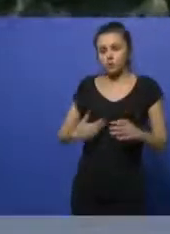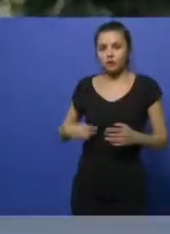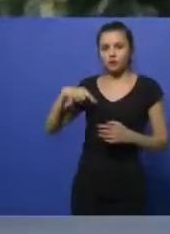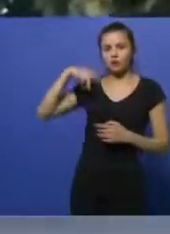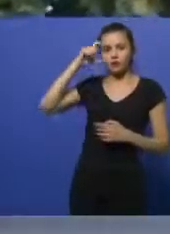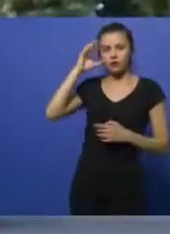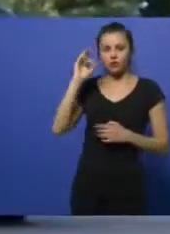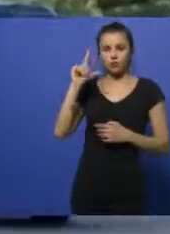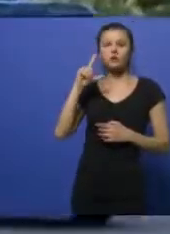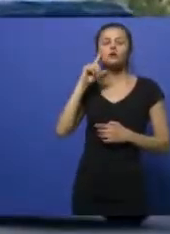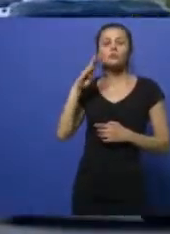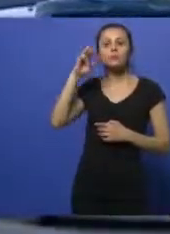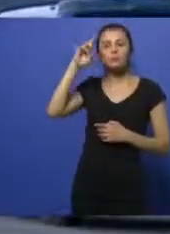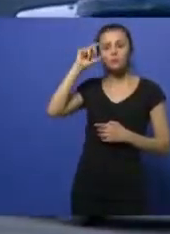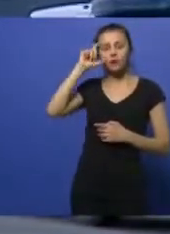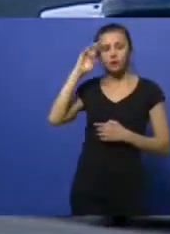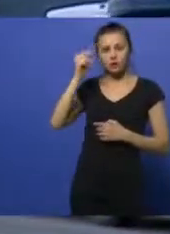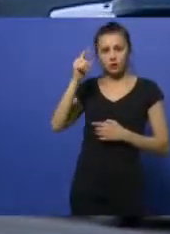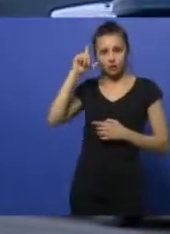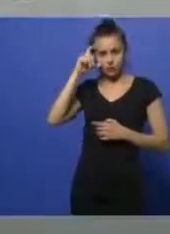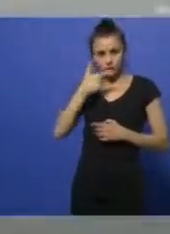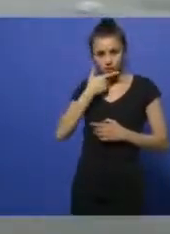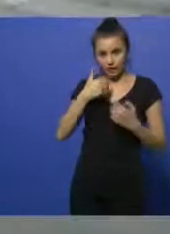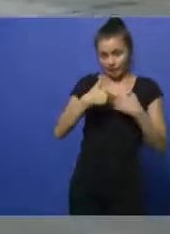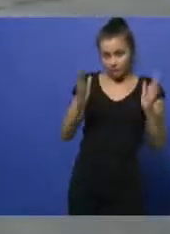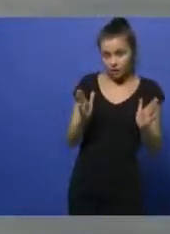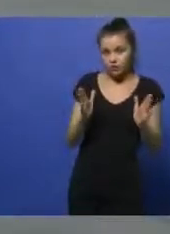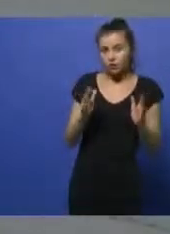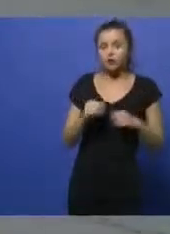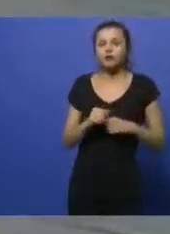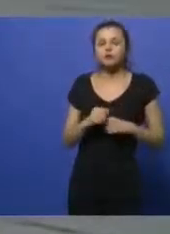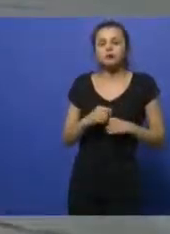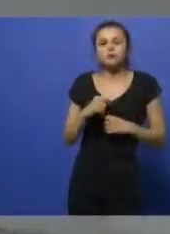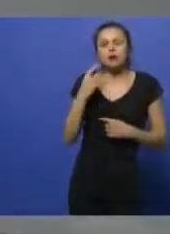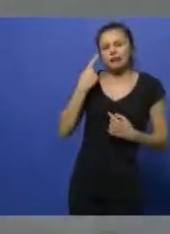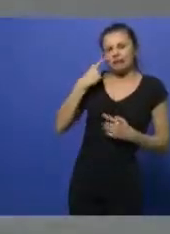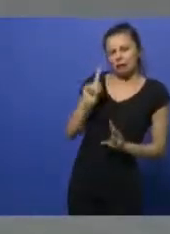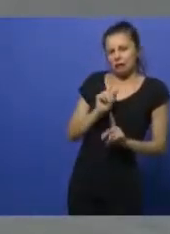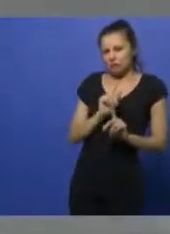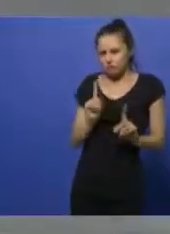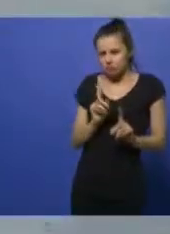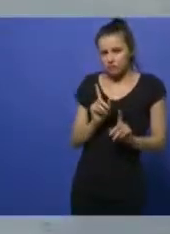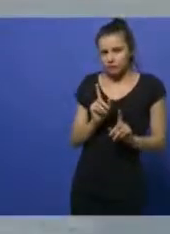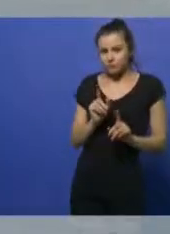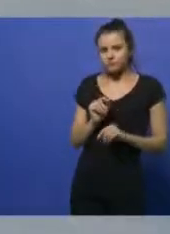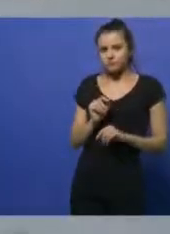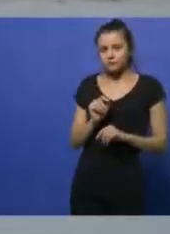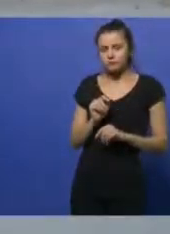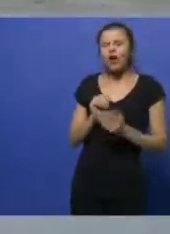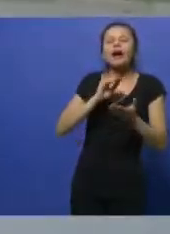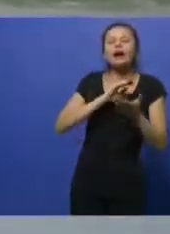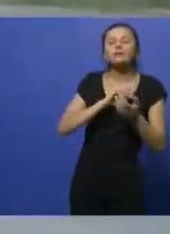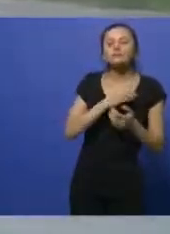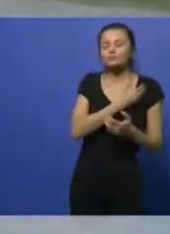tipo de modelo. A mí ya no me llama la atención ni me extraña, digamos, que ellos hagan este